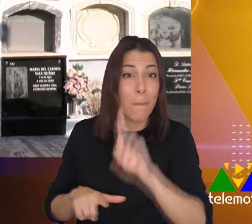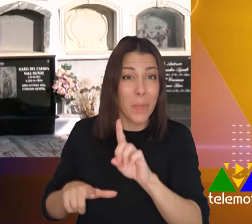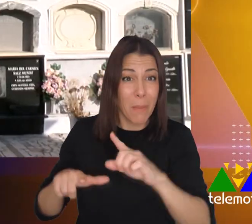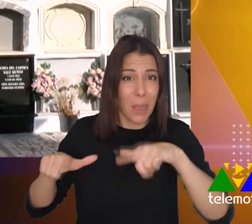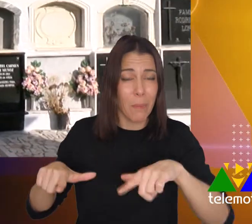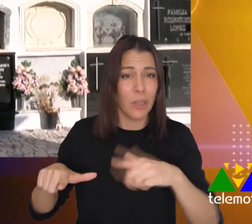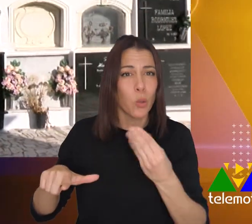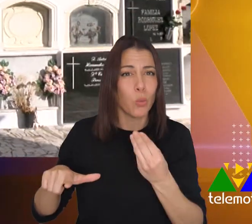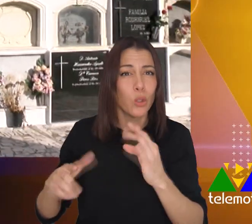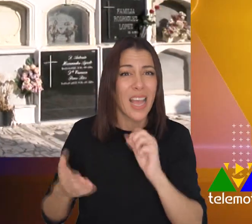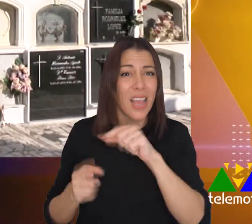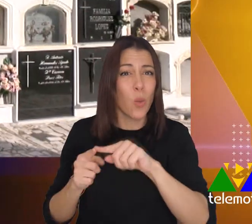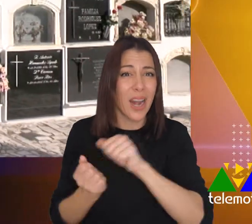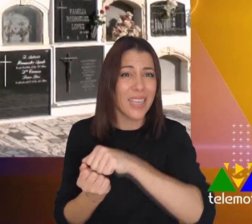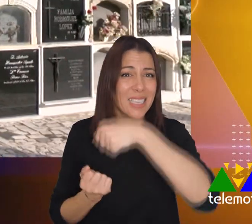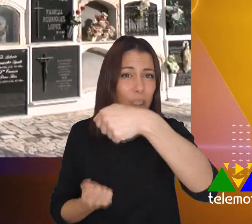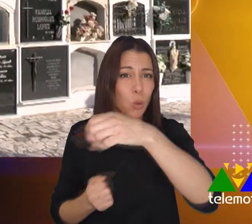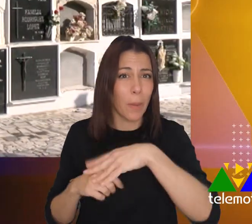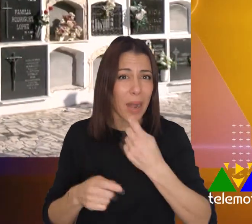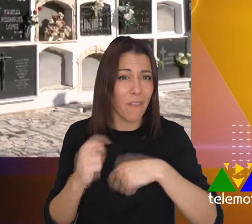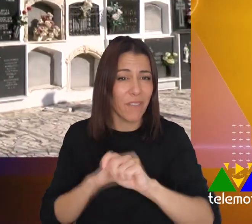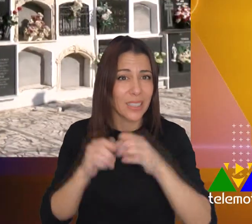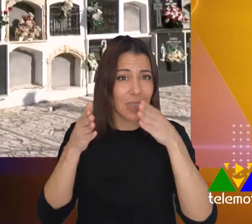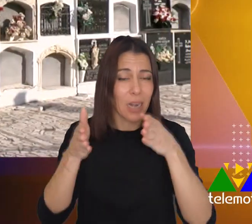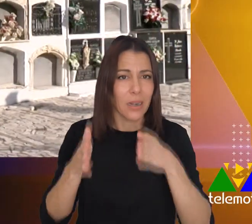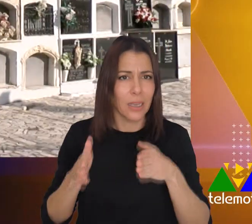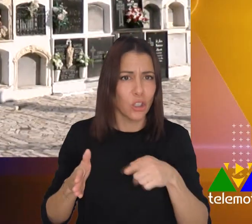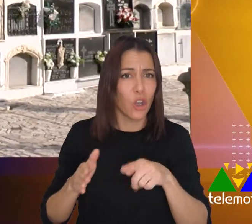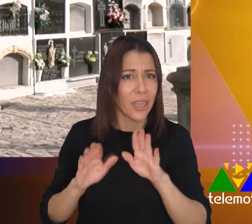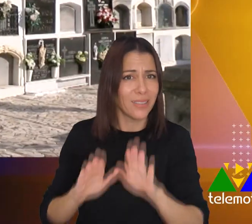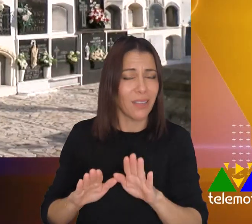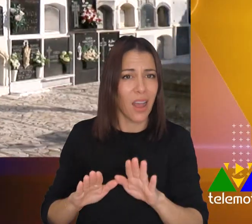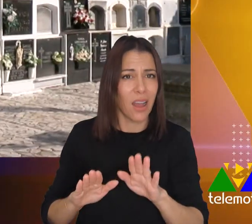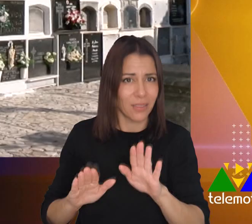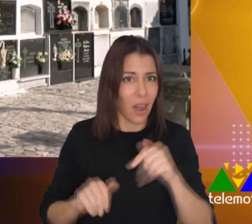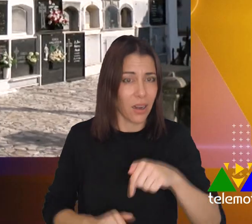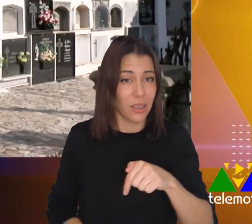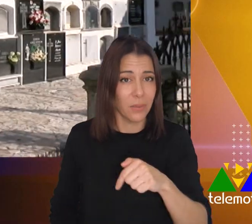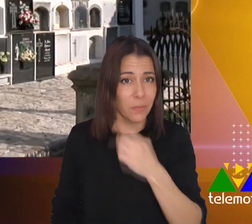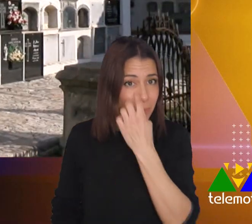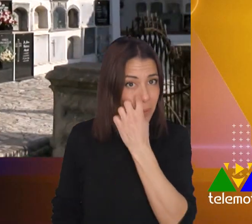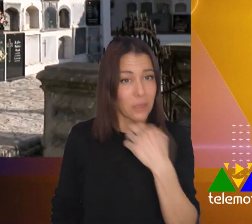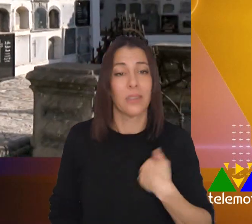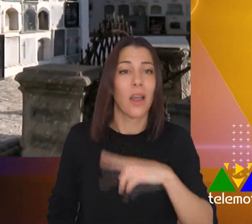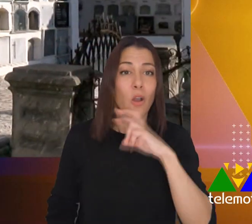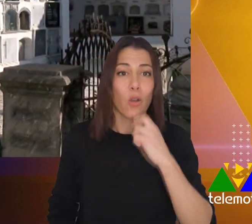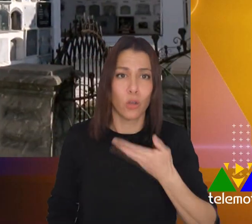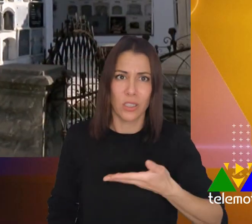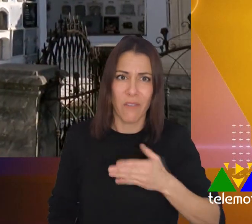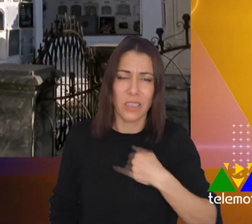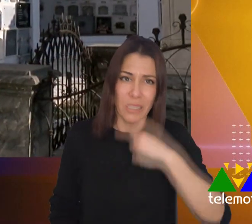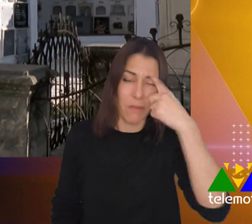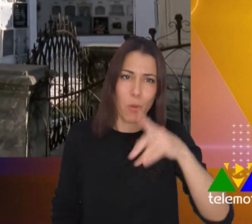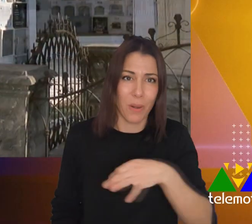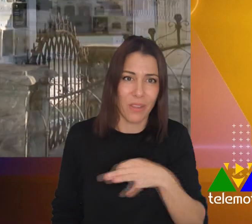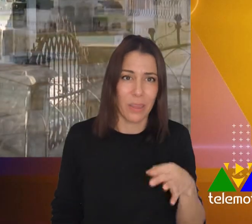de las escrituras de ventas de nichos están aquí, ¿no? Es decir, que se han conservado y sabemos